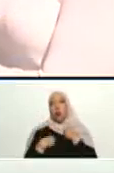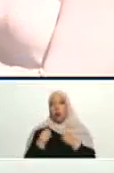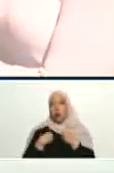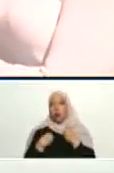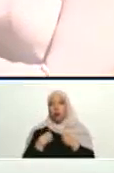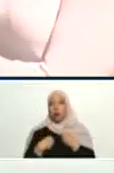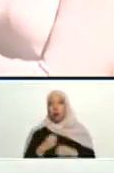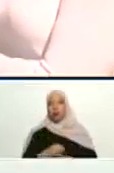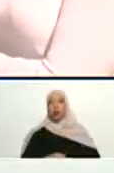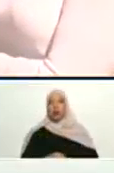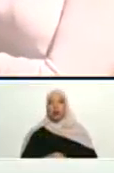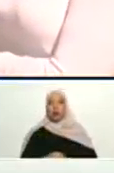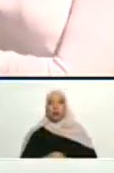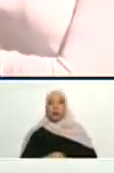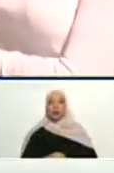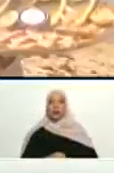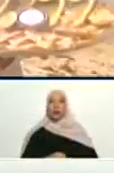Y no lo pida.